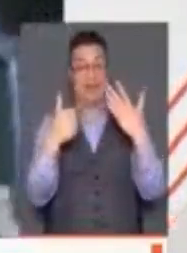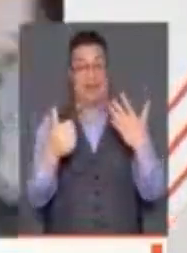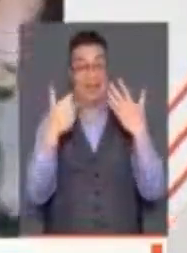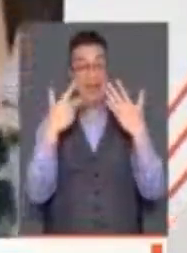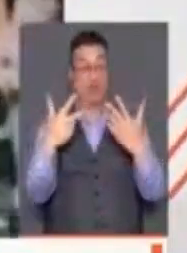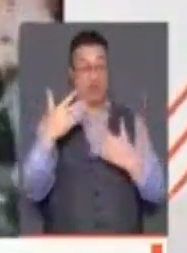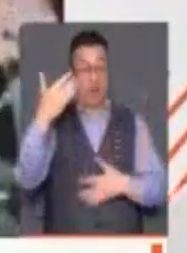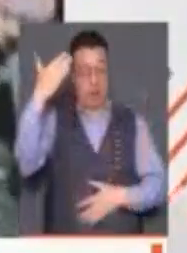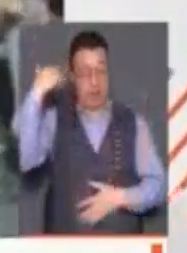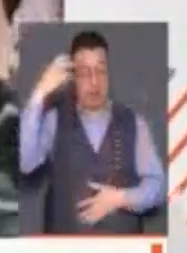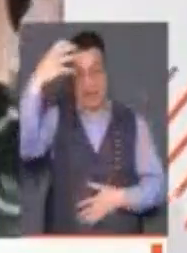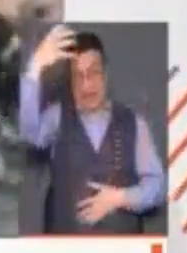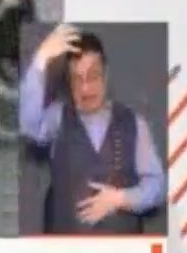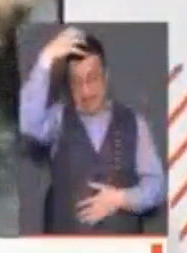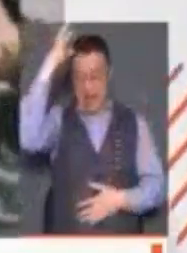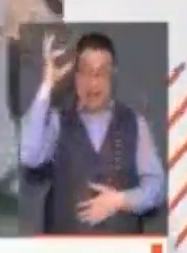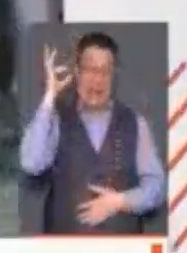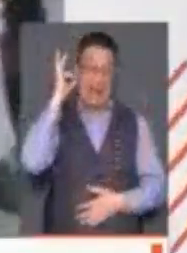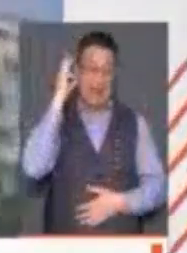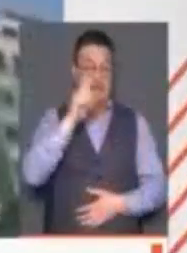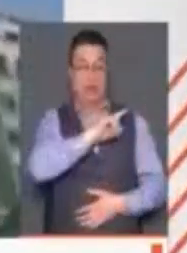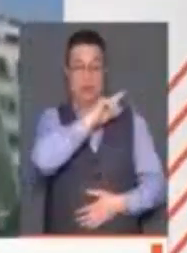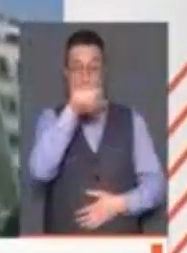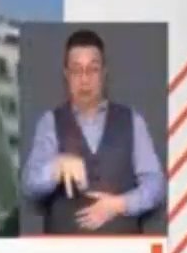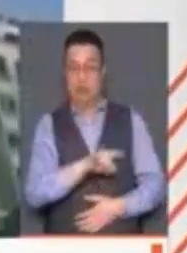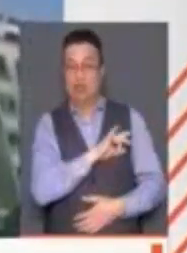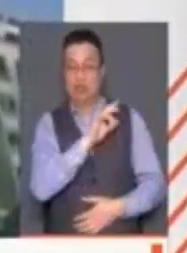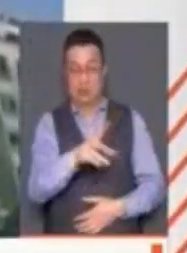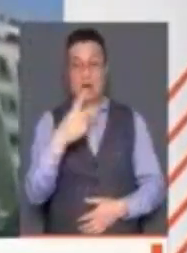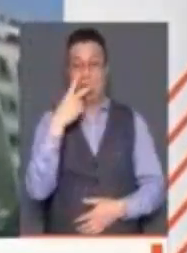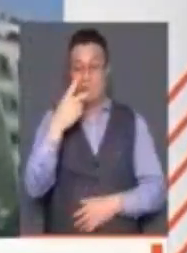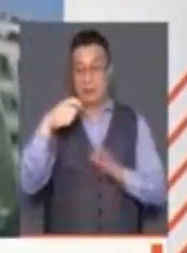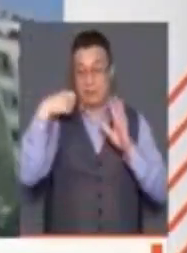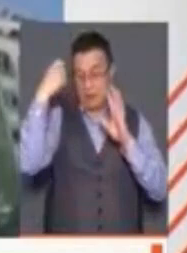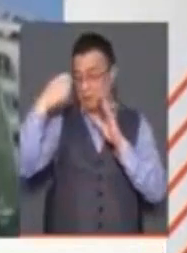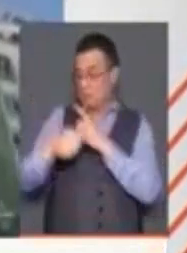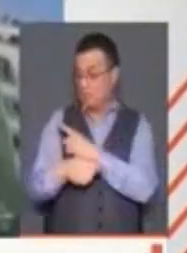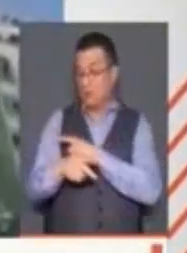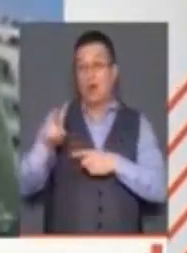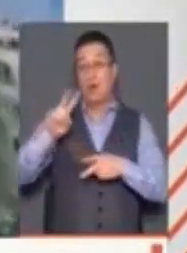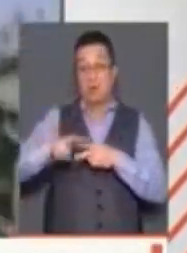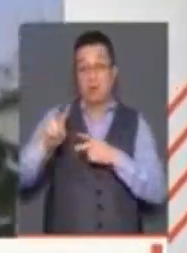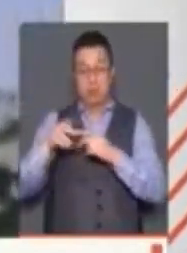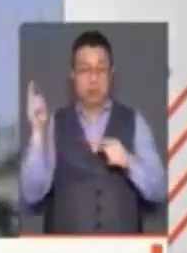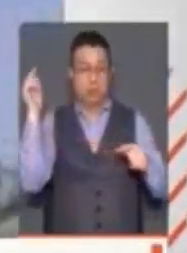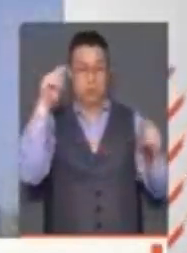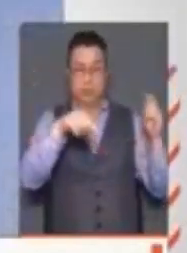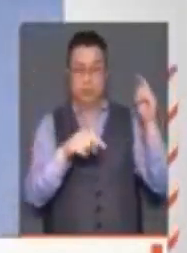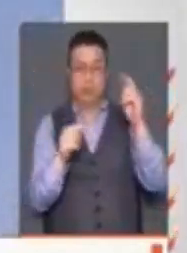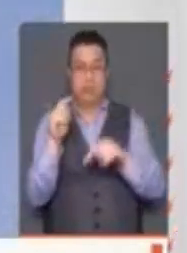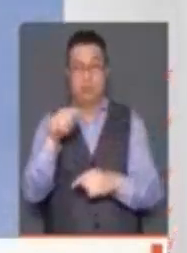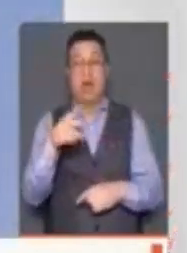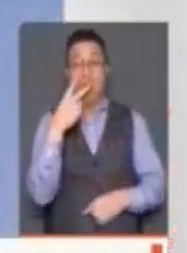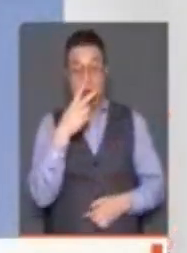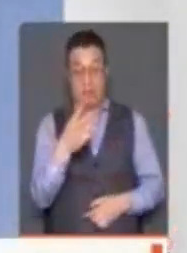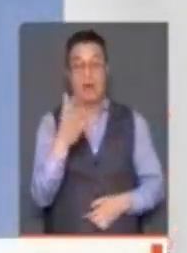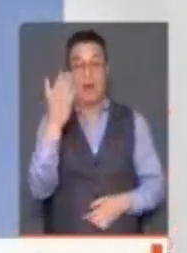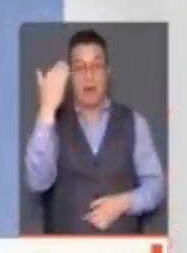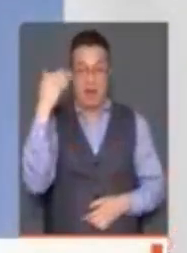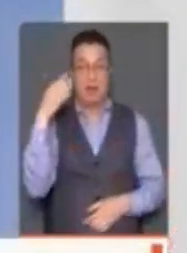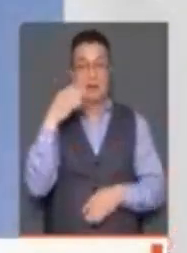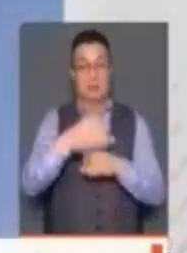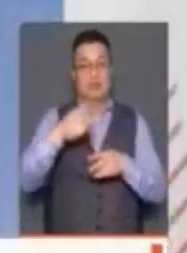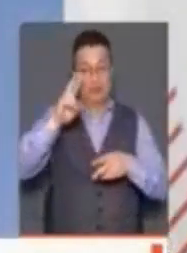visita a una reina, en el país, bueno, ustedes están viendo imágenes donde hay preparación, la gente corre, se mueve, las locaciones... ¿Siete meses atrás hubo de preparativos